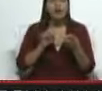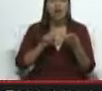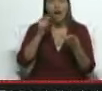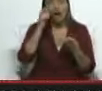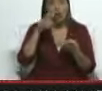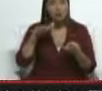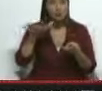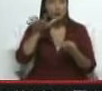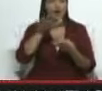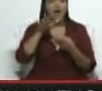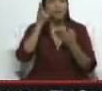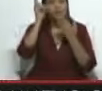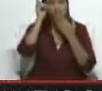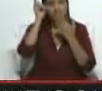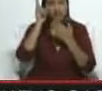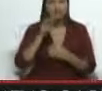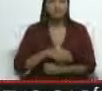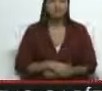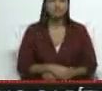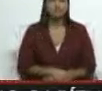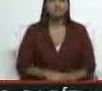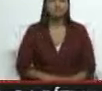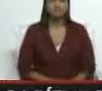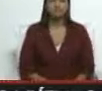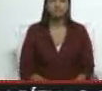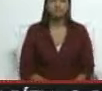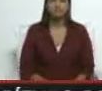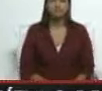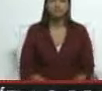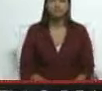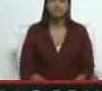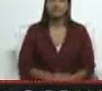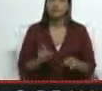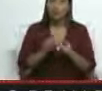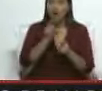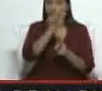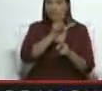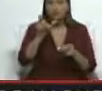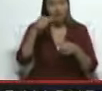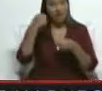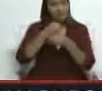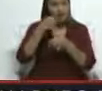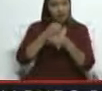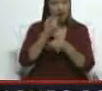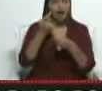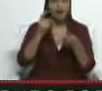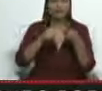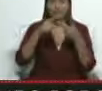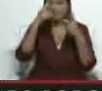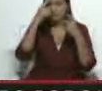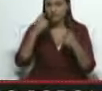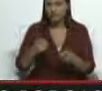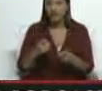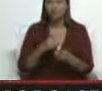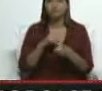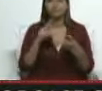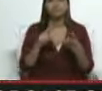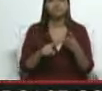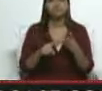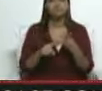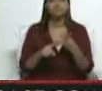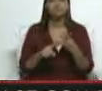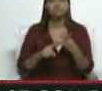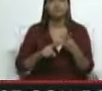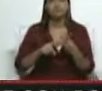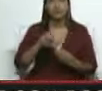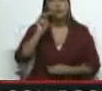originarios para hacerlo con nuestros obreros y con nuestras obreras con Los profesionales con los